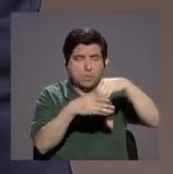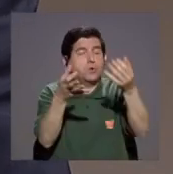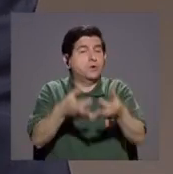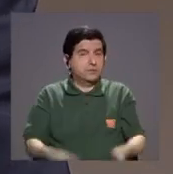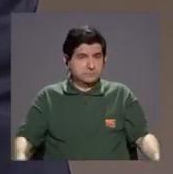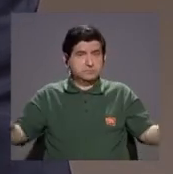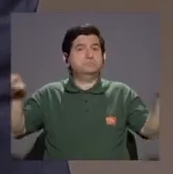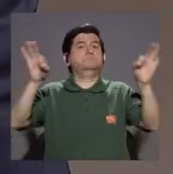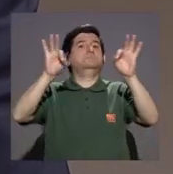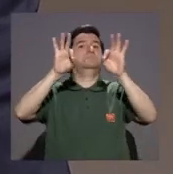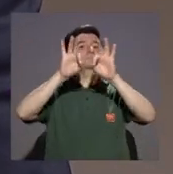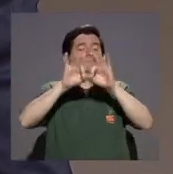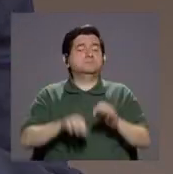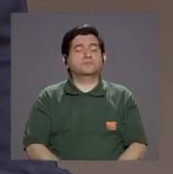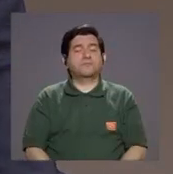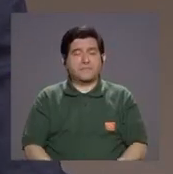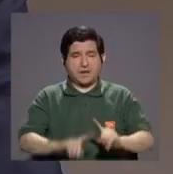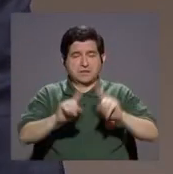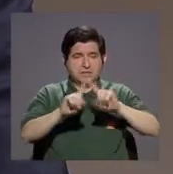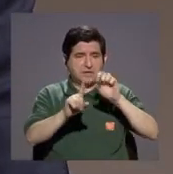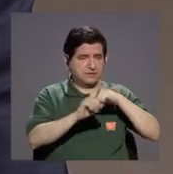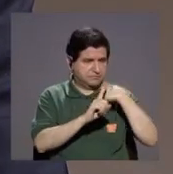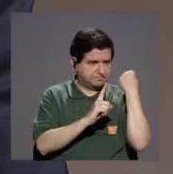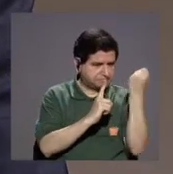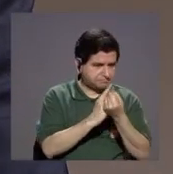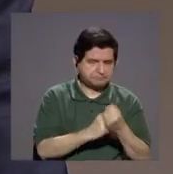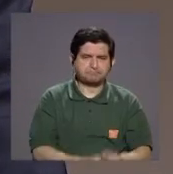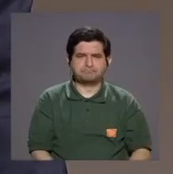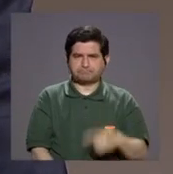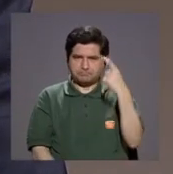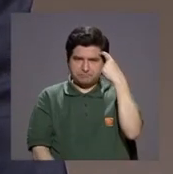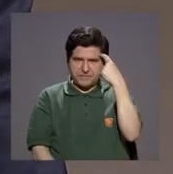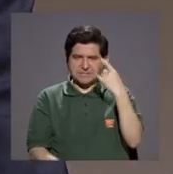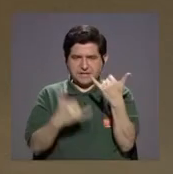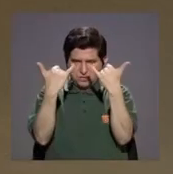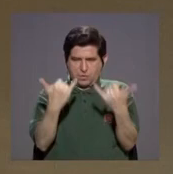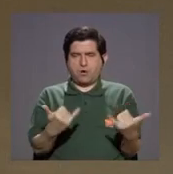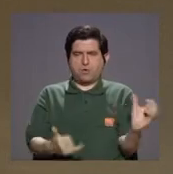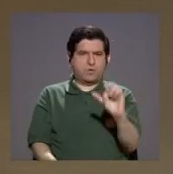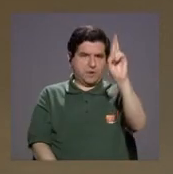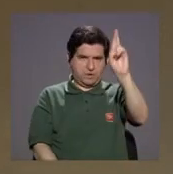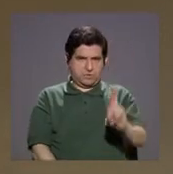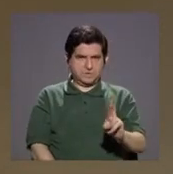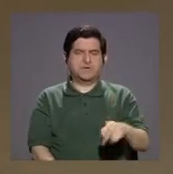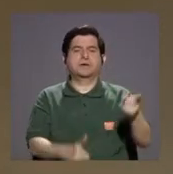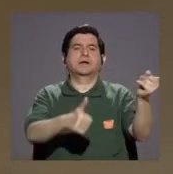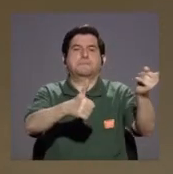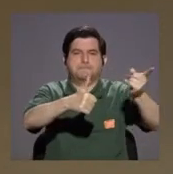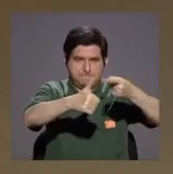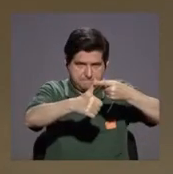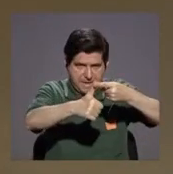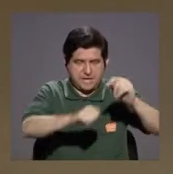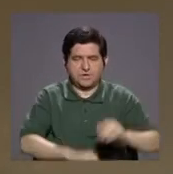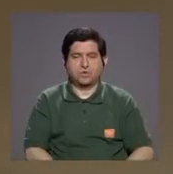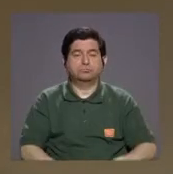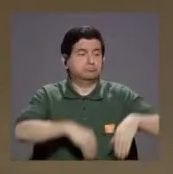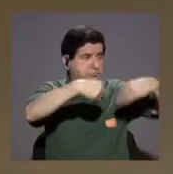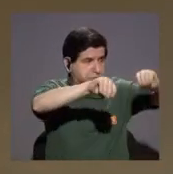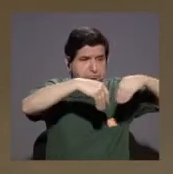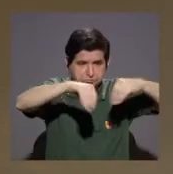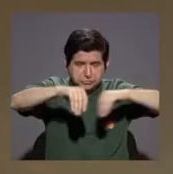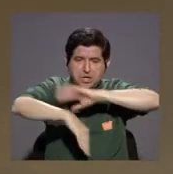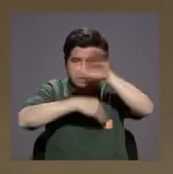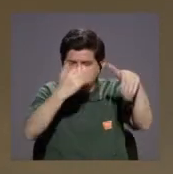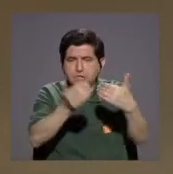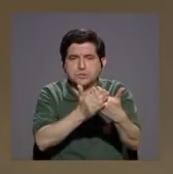en estas sociedades y enfoquémonos en la sociedad costarricense el primero es bueno están las tiendas todas